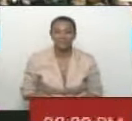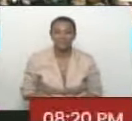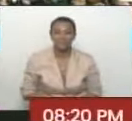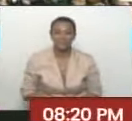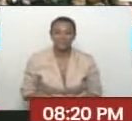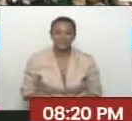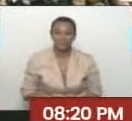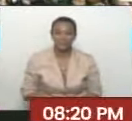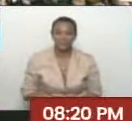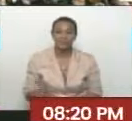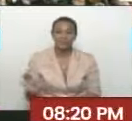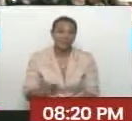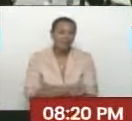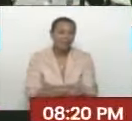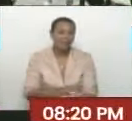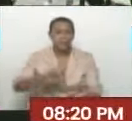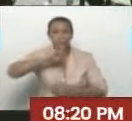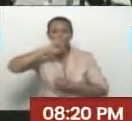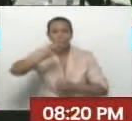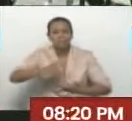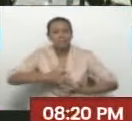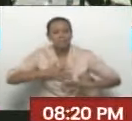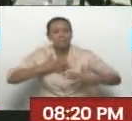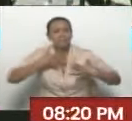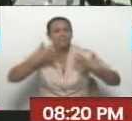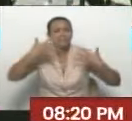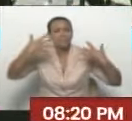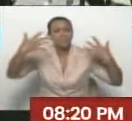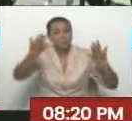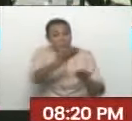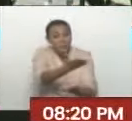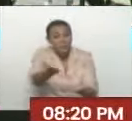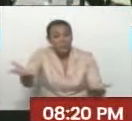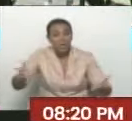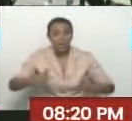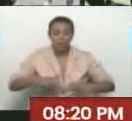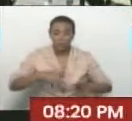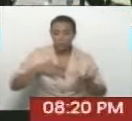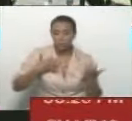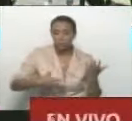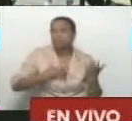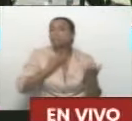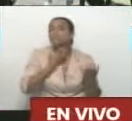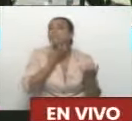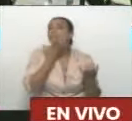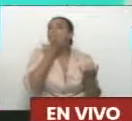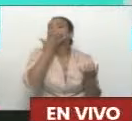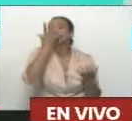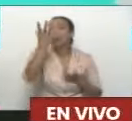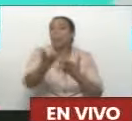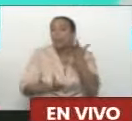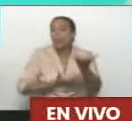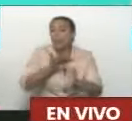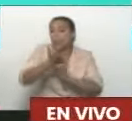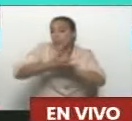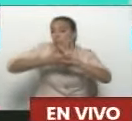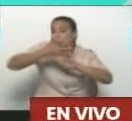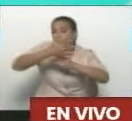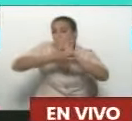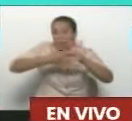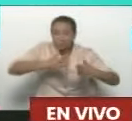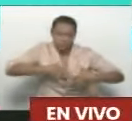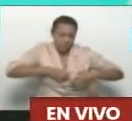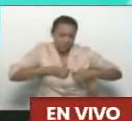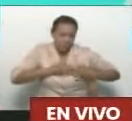canto viva Venezuela, con el arma y con mi voz, con mi